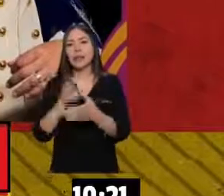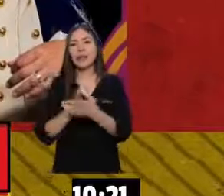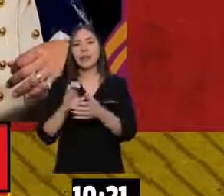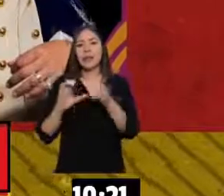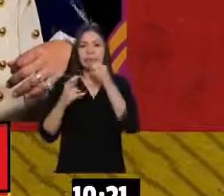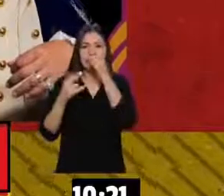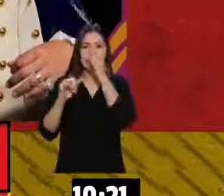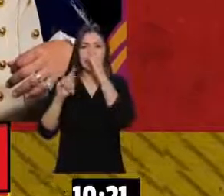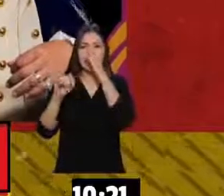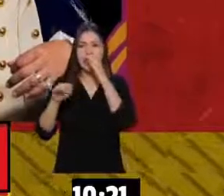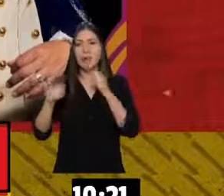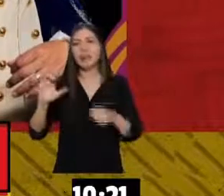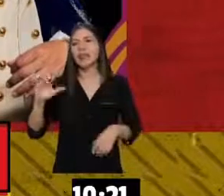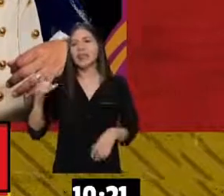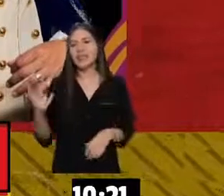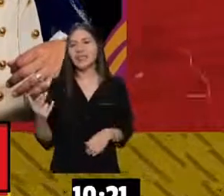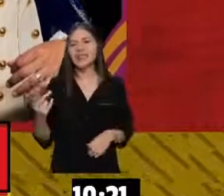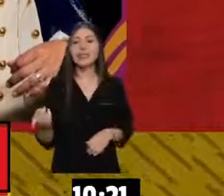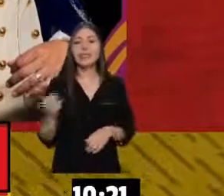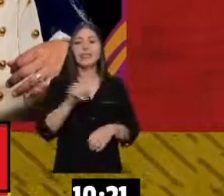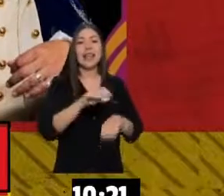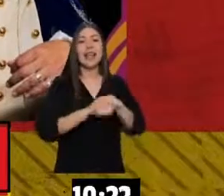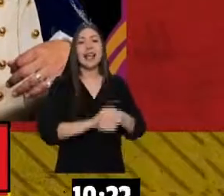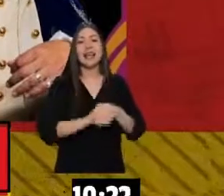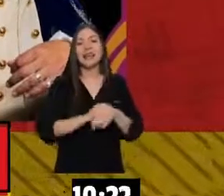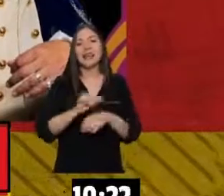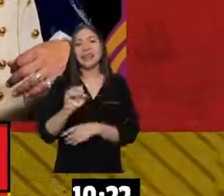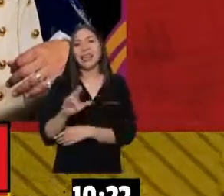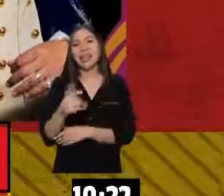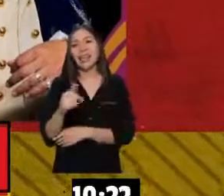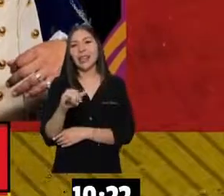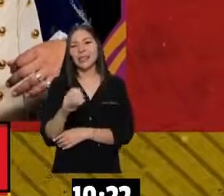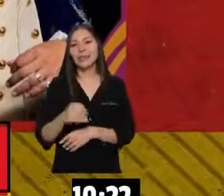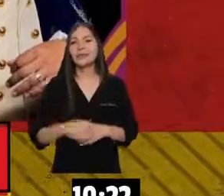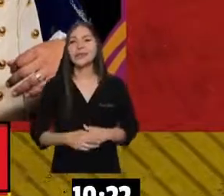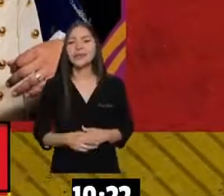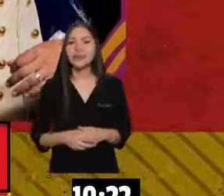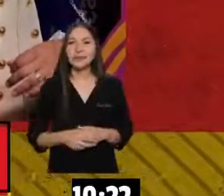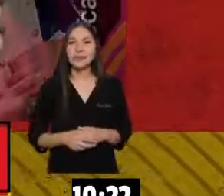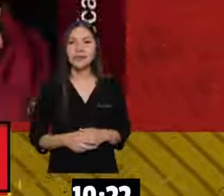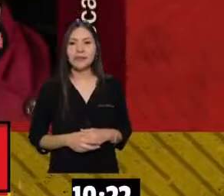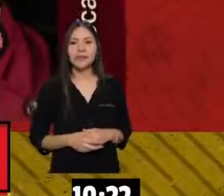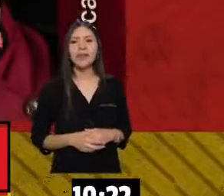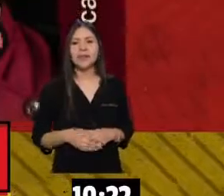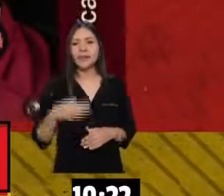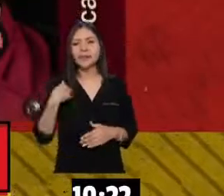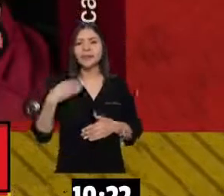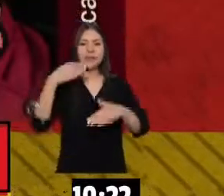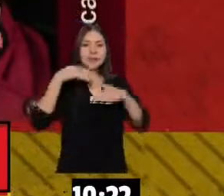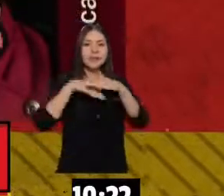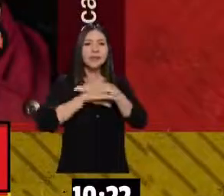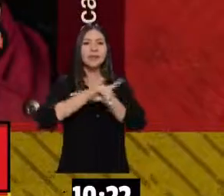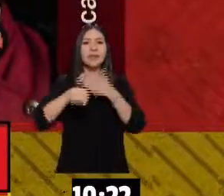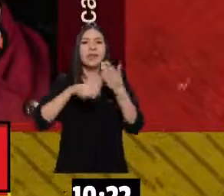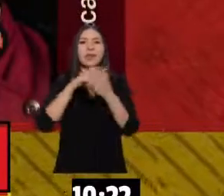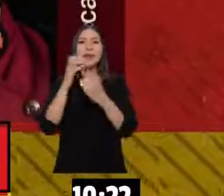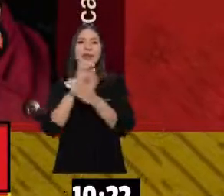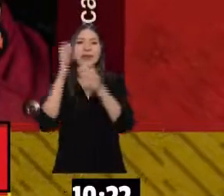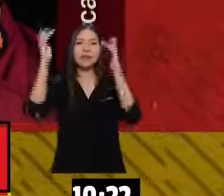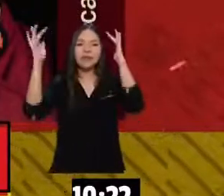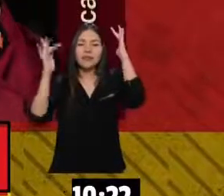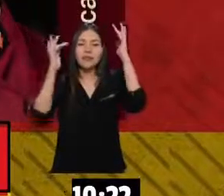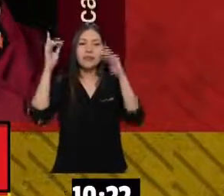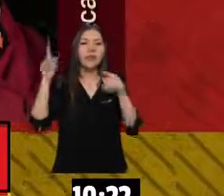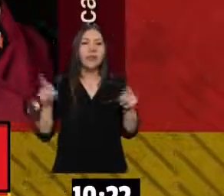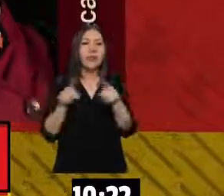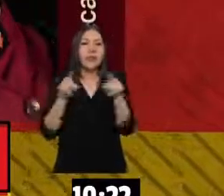de Sergio Arau. Ándale. Híjole, cuate. No, estaba en un antro de cumbia y yo lo reconocí